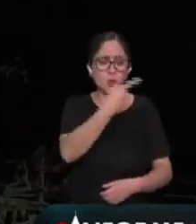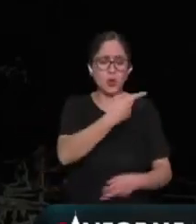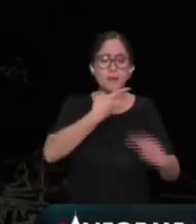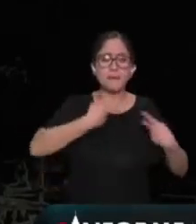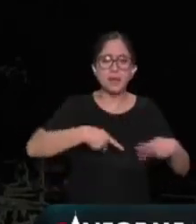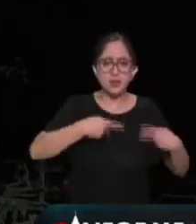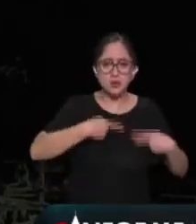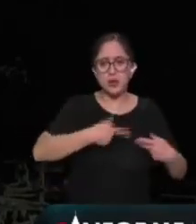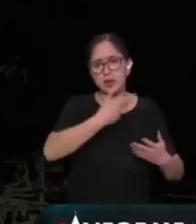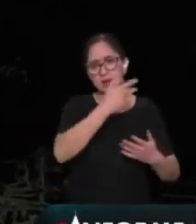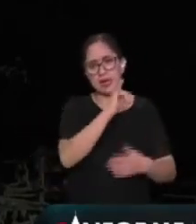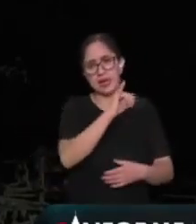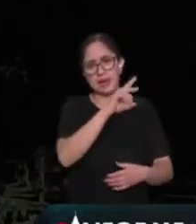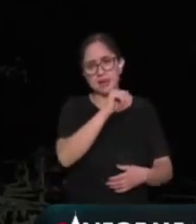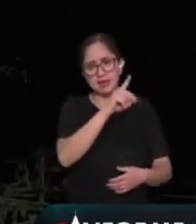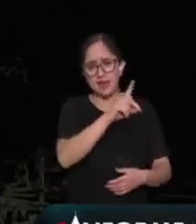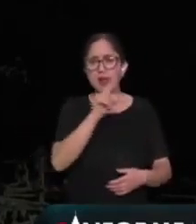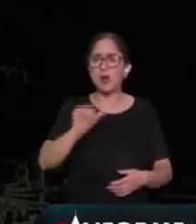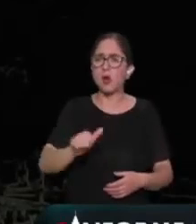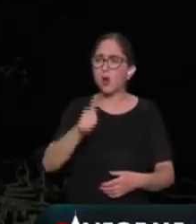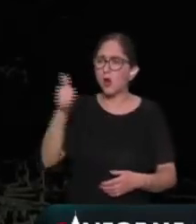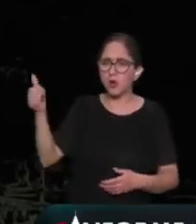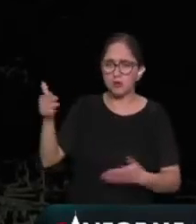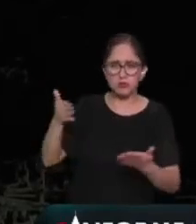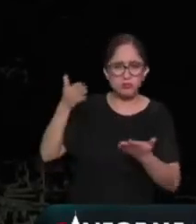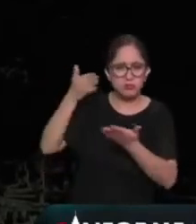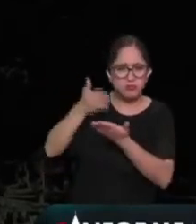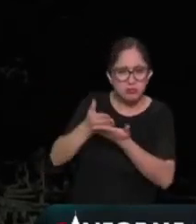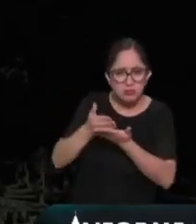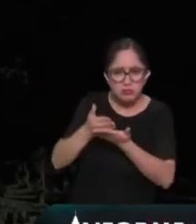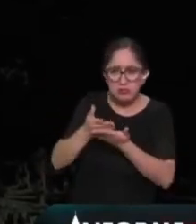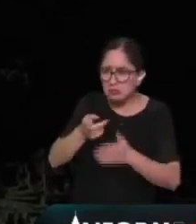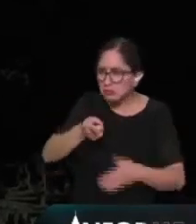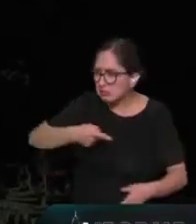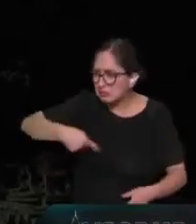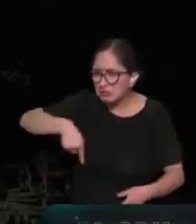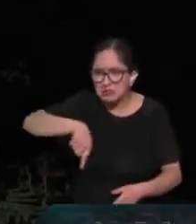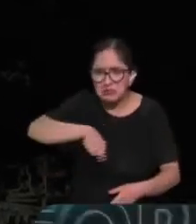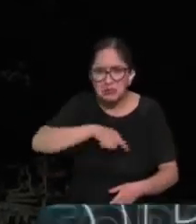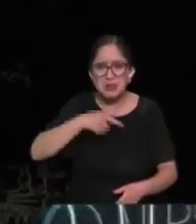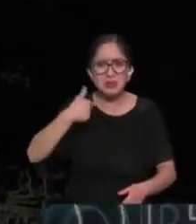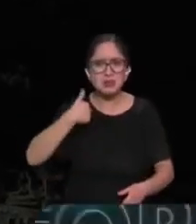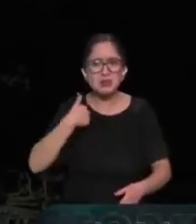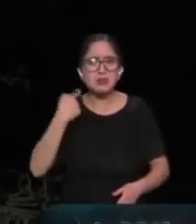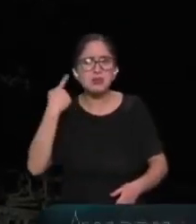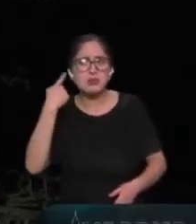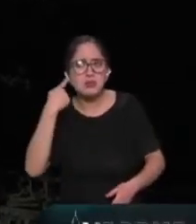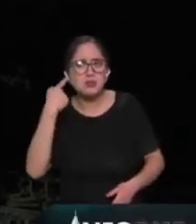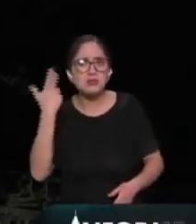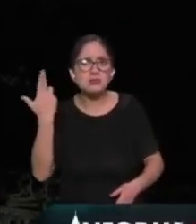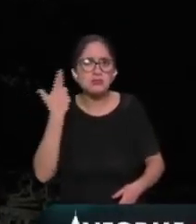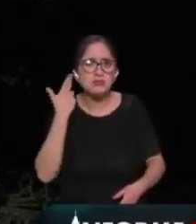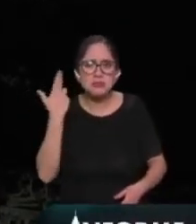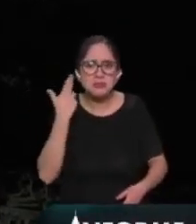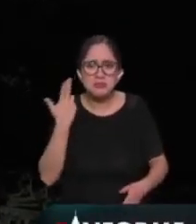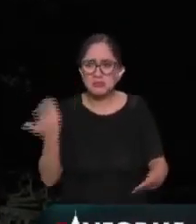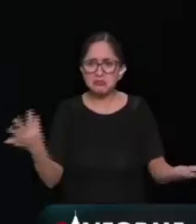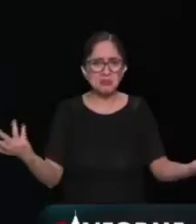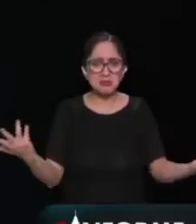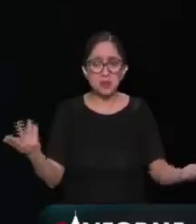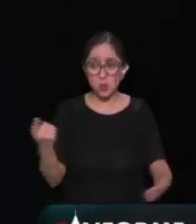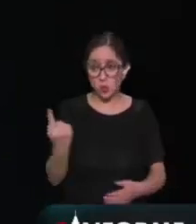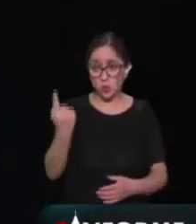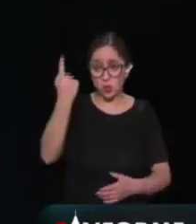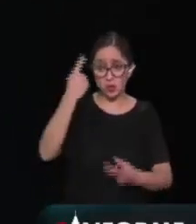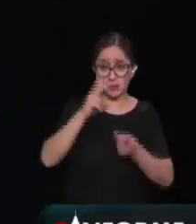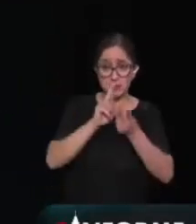iba llegando porque de Tecán. Todos dijeron, nadie dijo, yo escuché la motosierra. No, y un vecino,